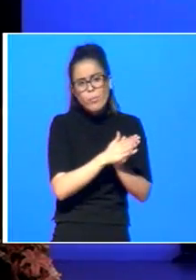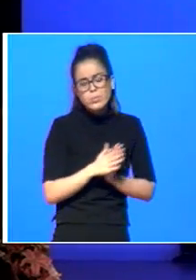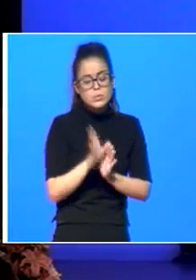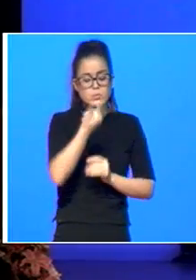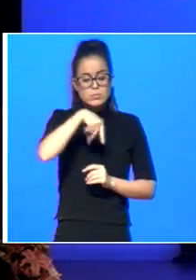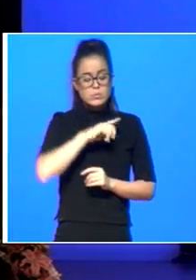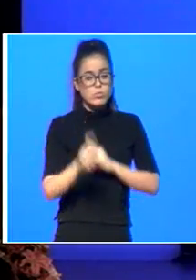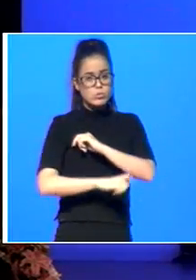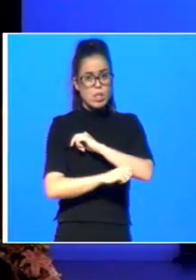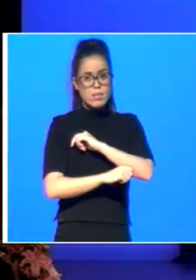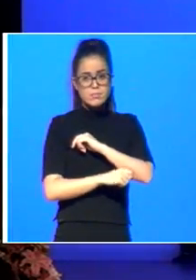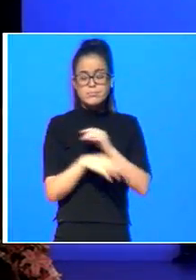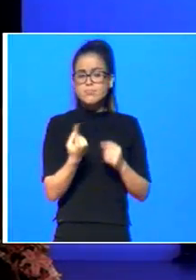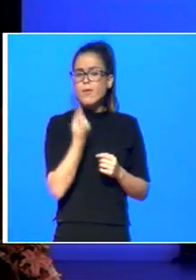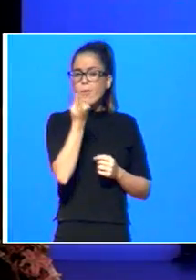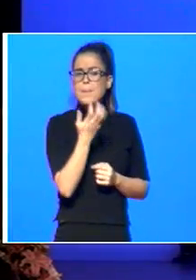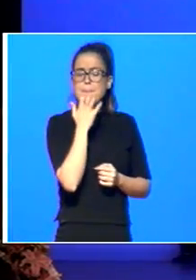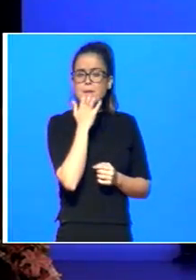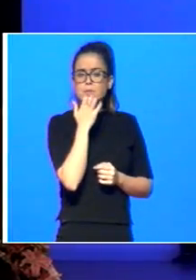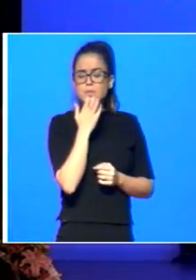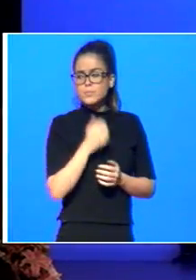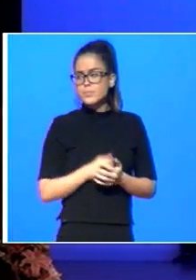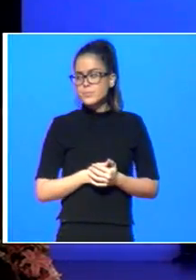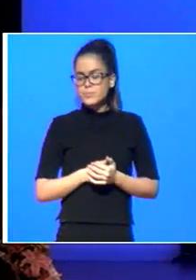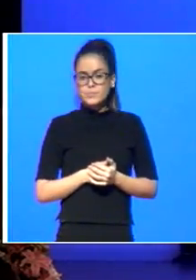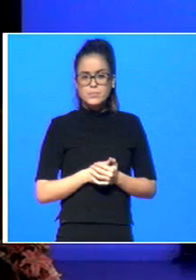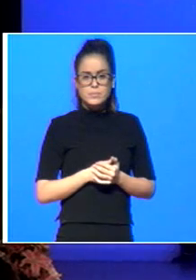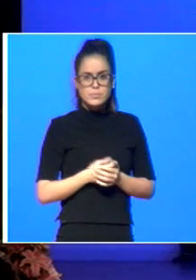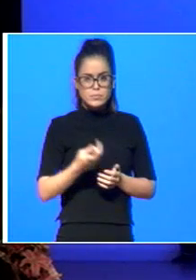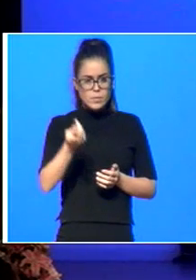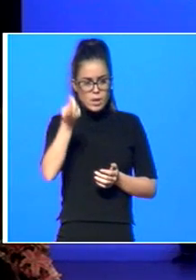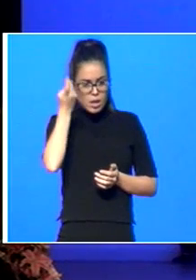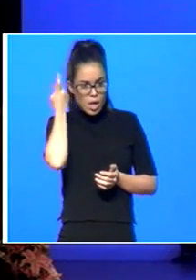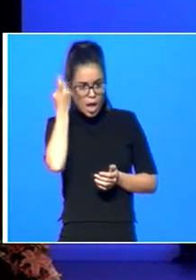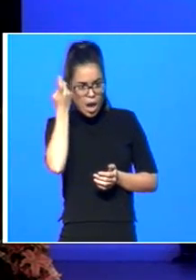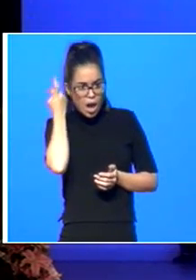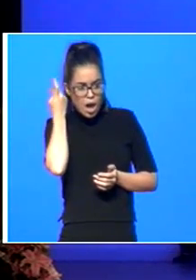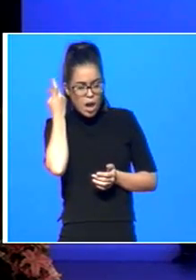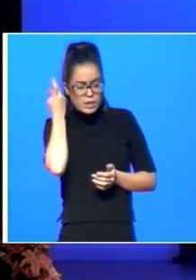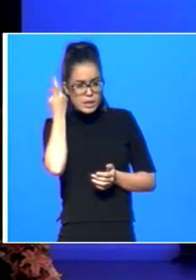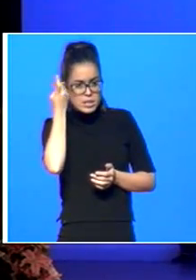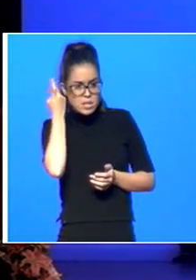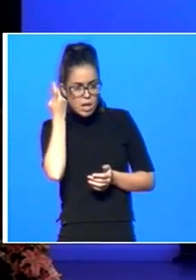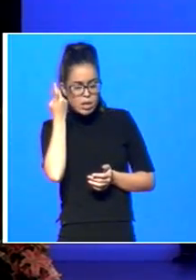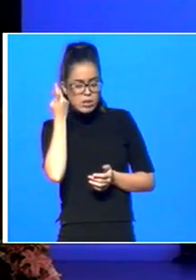duguzen estrategia konkretuak izaten dira, bata da ikaslagunena bebai. Hau da, gure